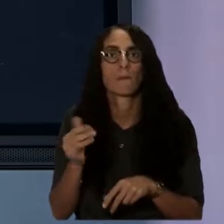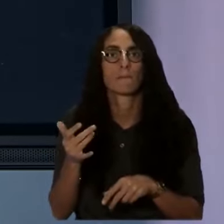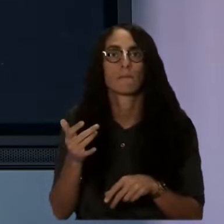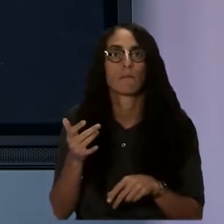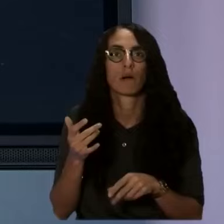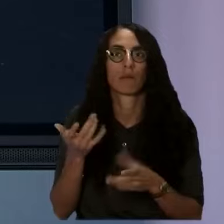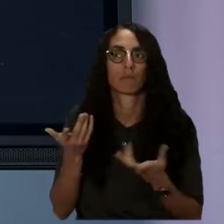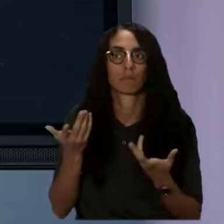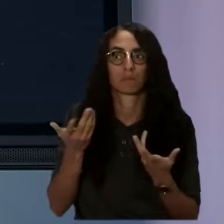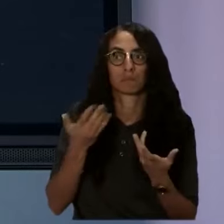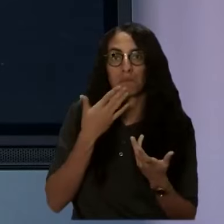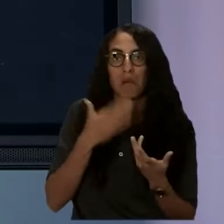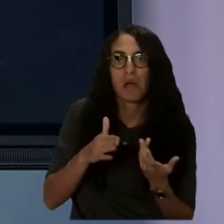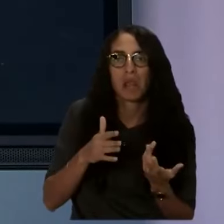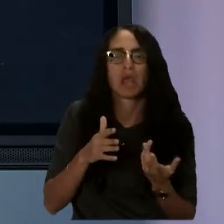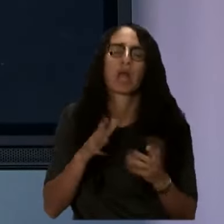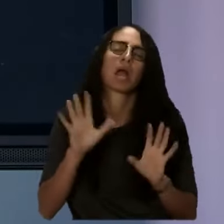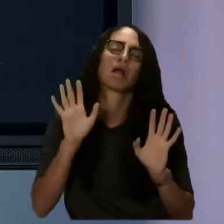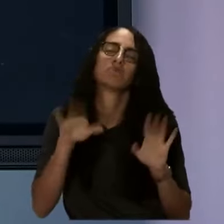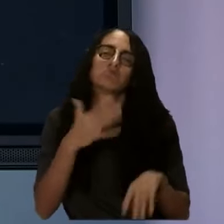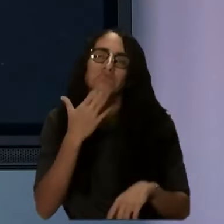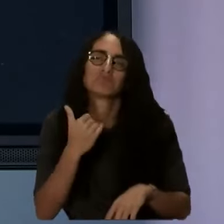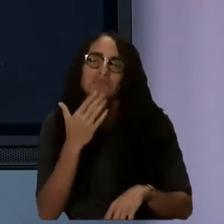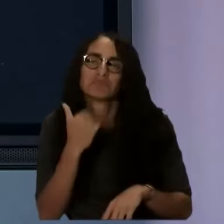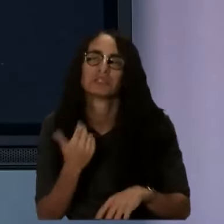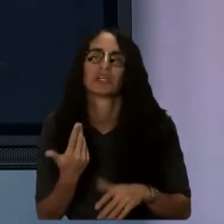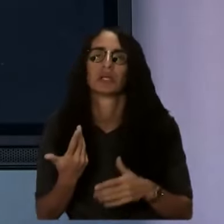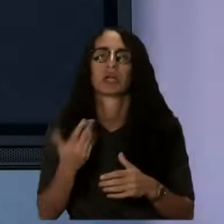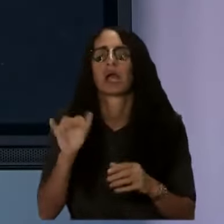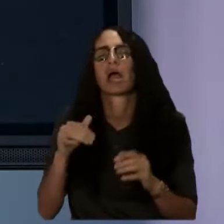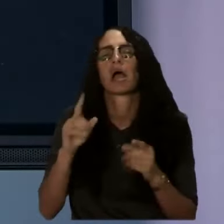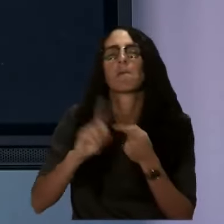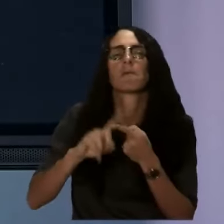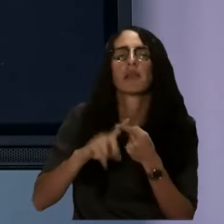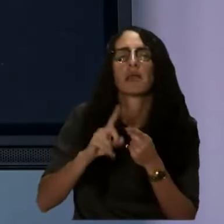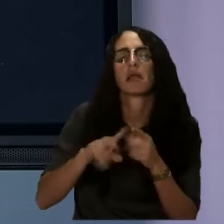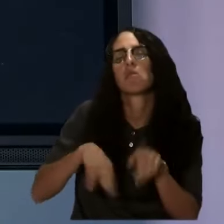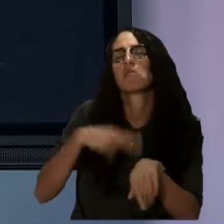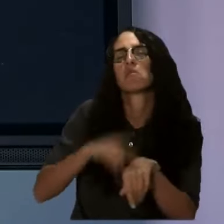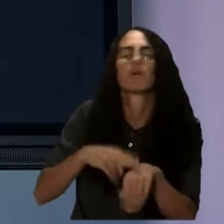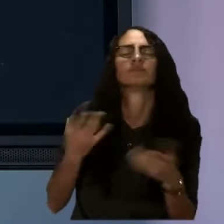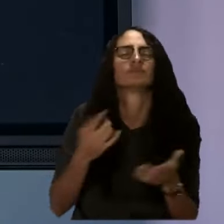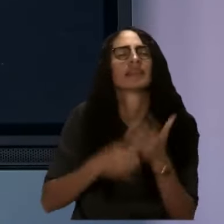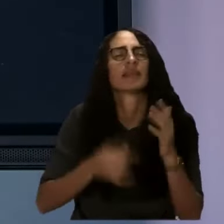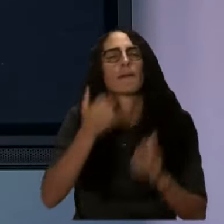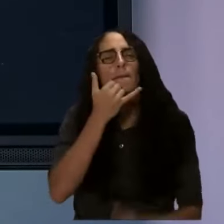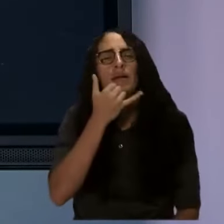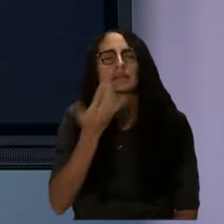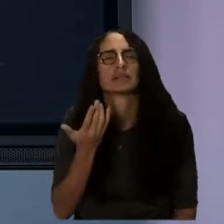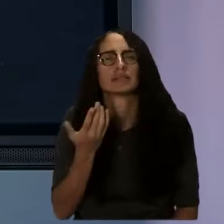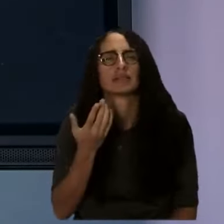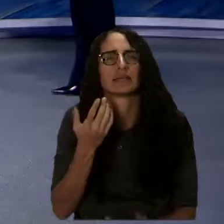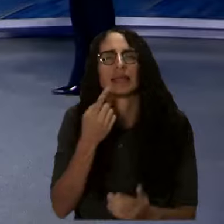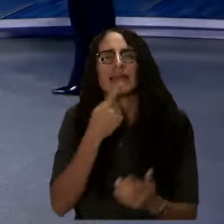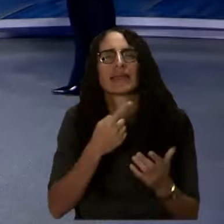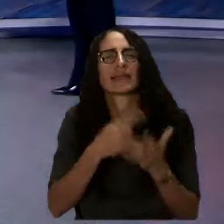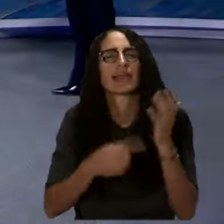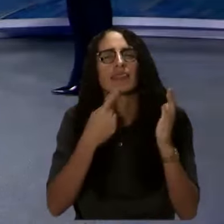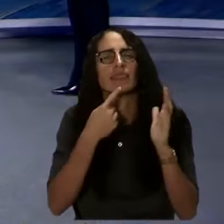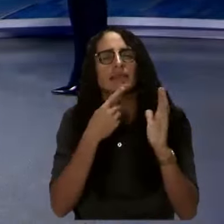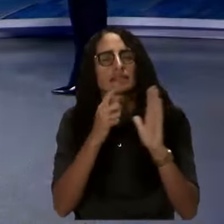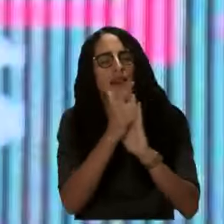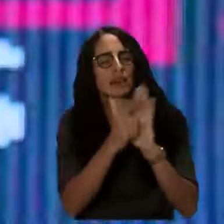caricia o que no no él lo hace porque pues en la pelea Pero qué pasa con esto y Qué dice La Ley como tal